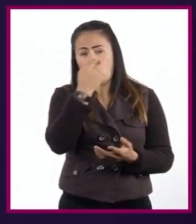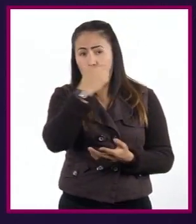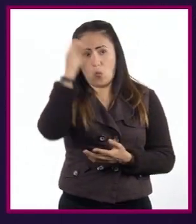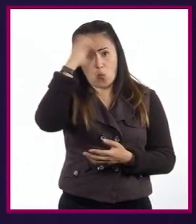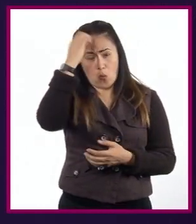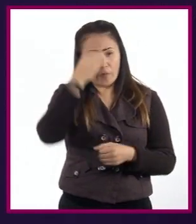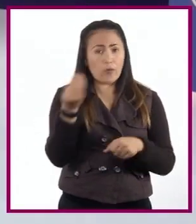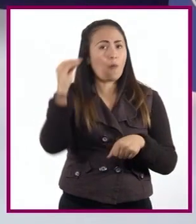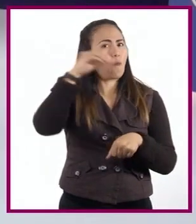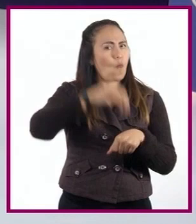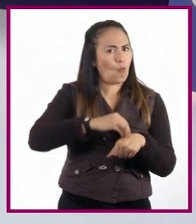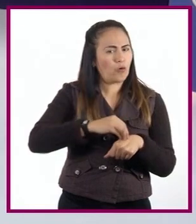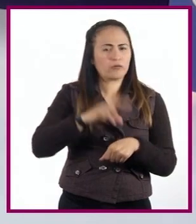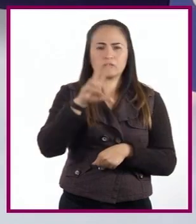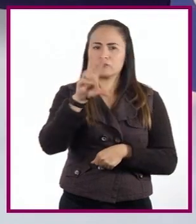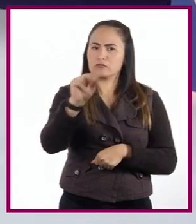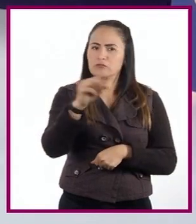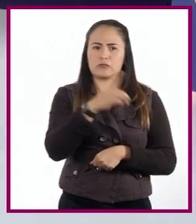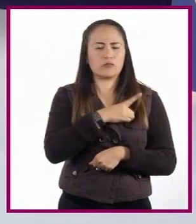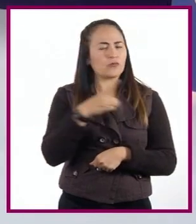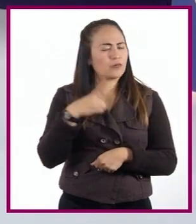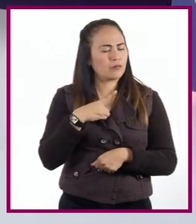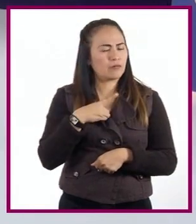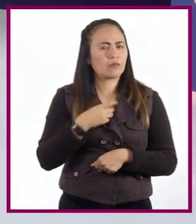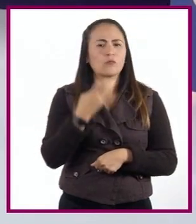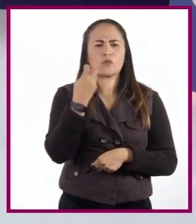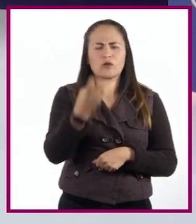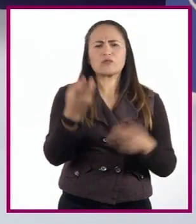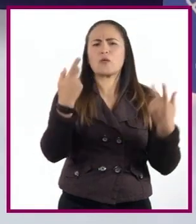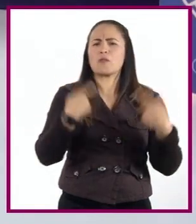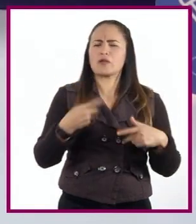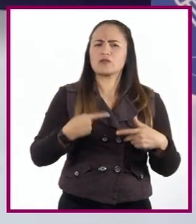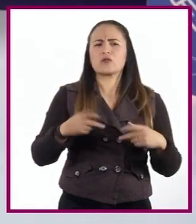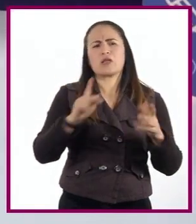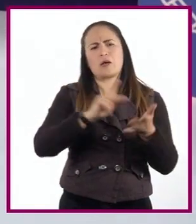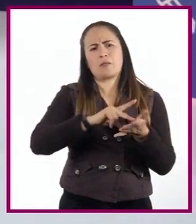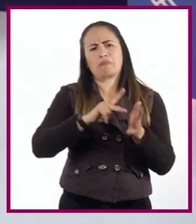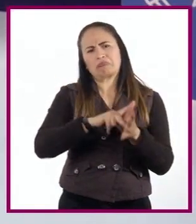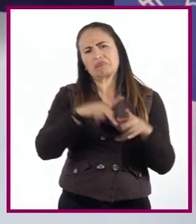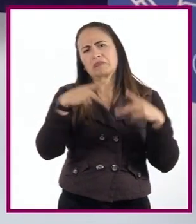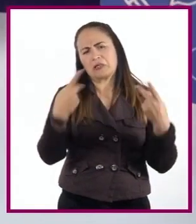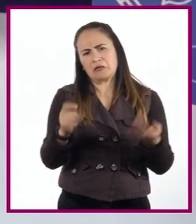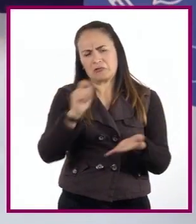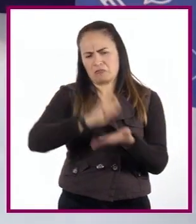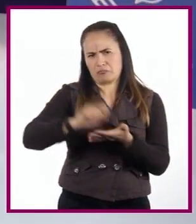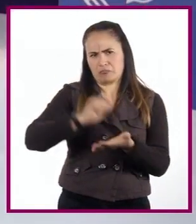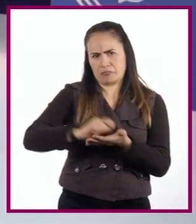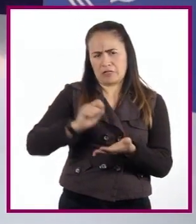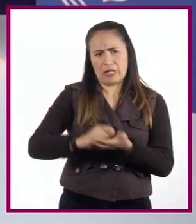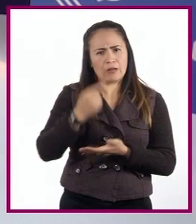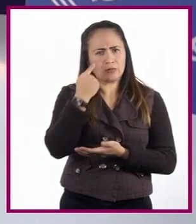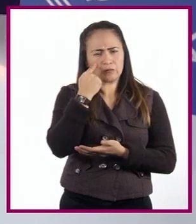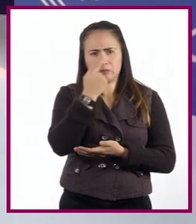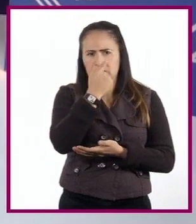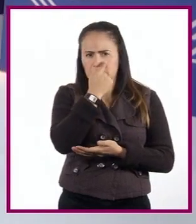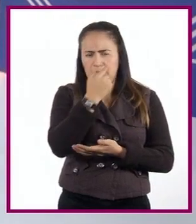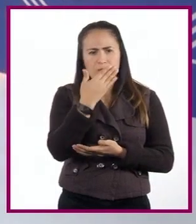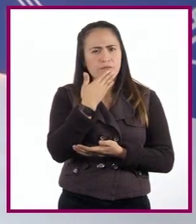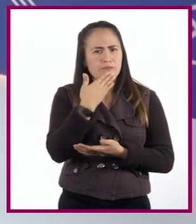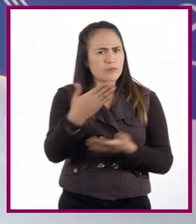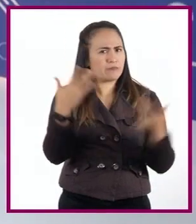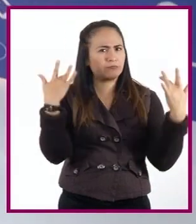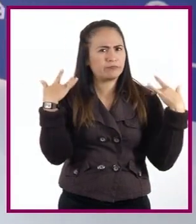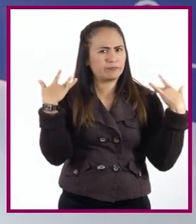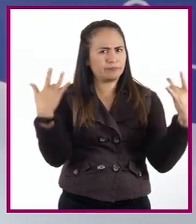vista. Por eso, el periodista o redactor debe ser imparcial y objetivo.